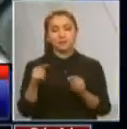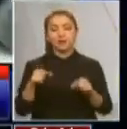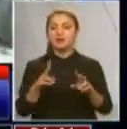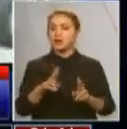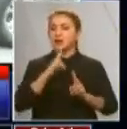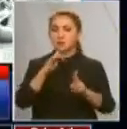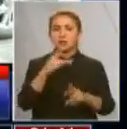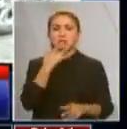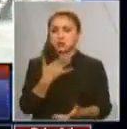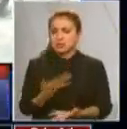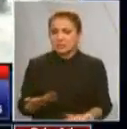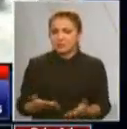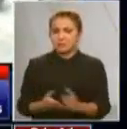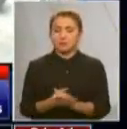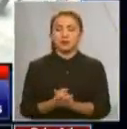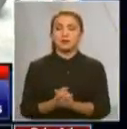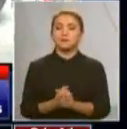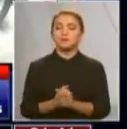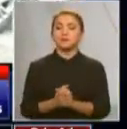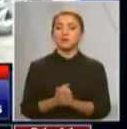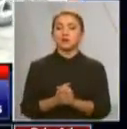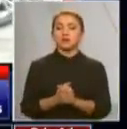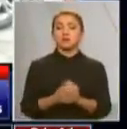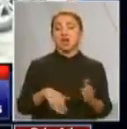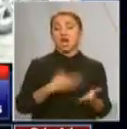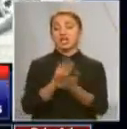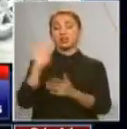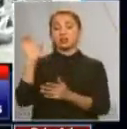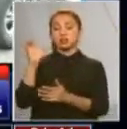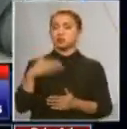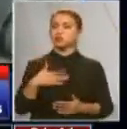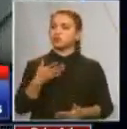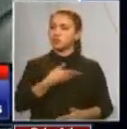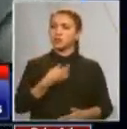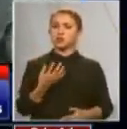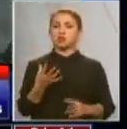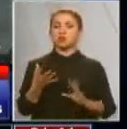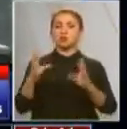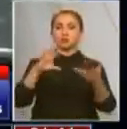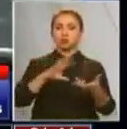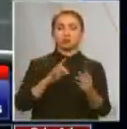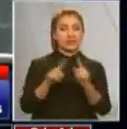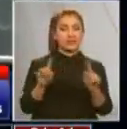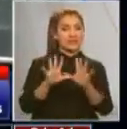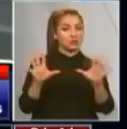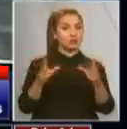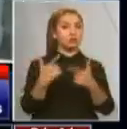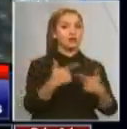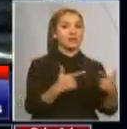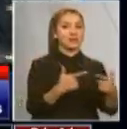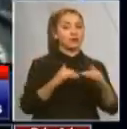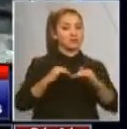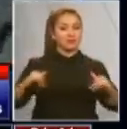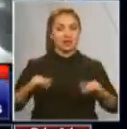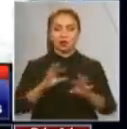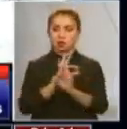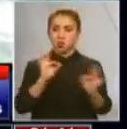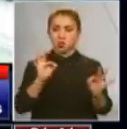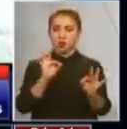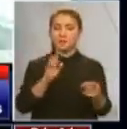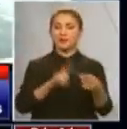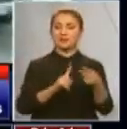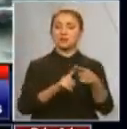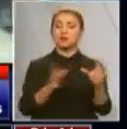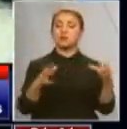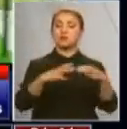respuesta es muy simple y puede parecer hasta inocente. Yo llego desde un mundo totalmente distinto al político. Nunca he militado en un